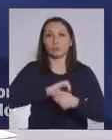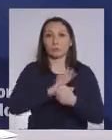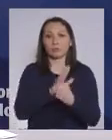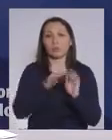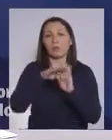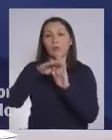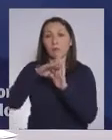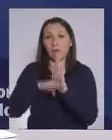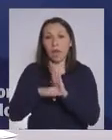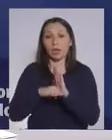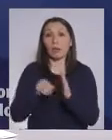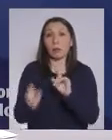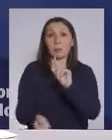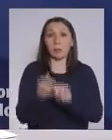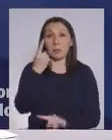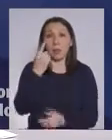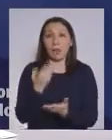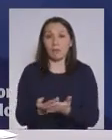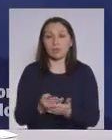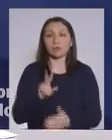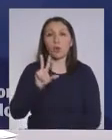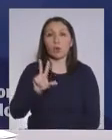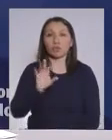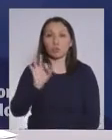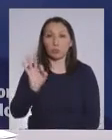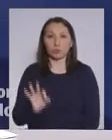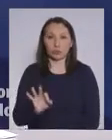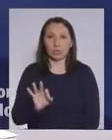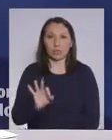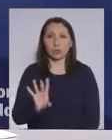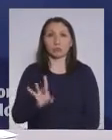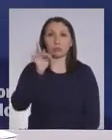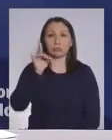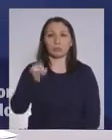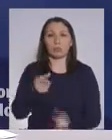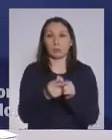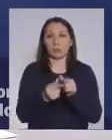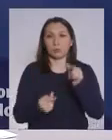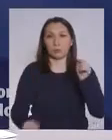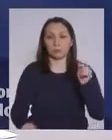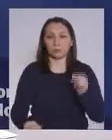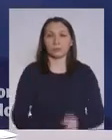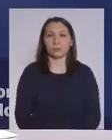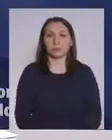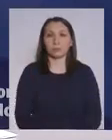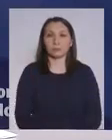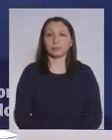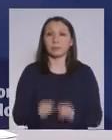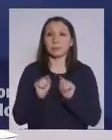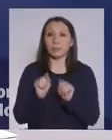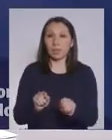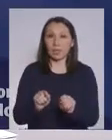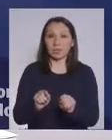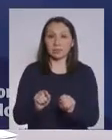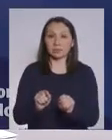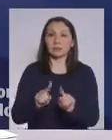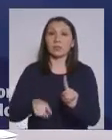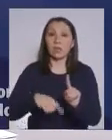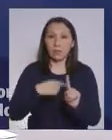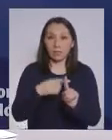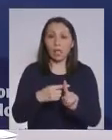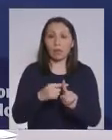y ha llegado por primera vez a un 8% a nivel nacional y esto además